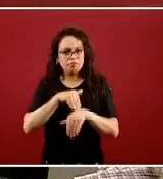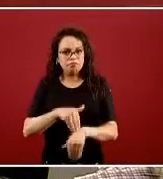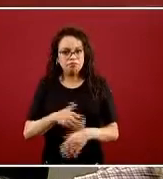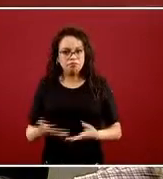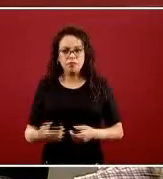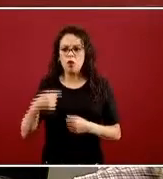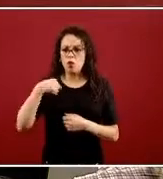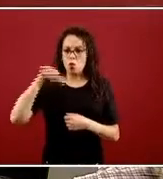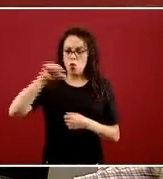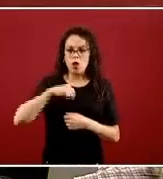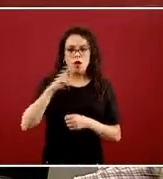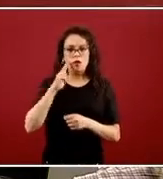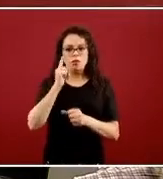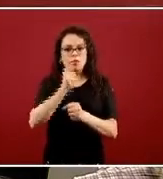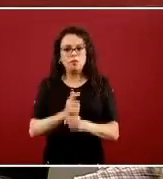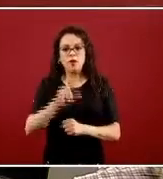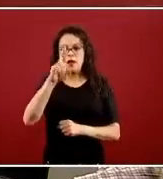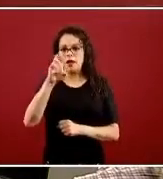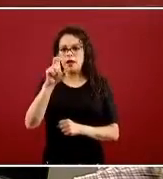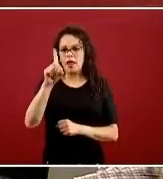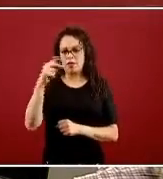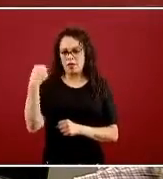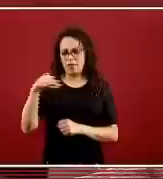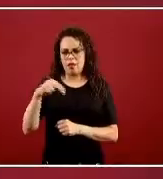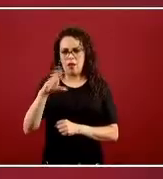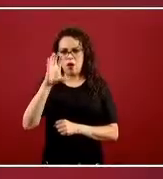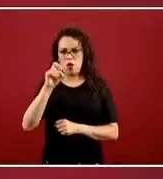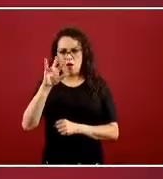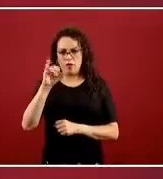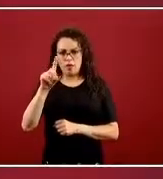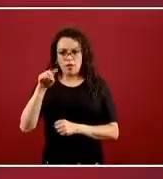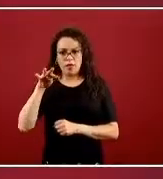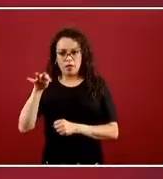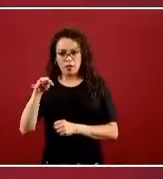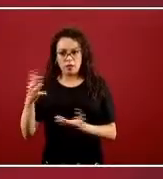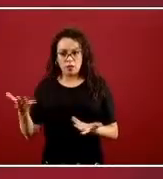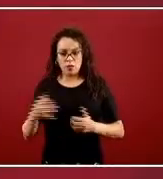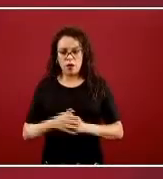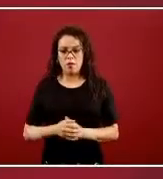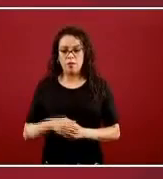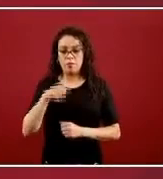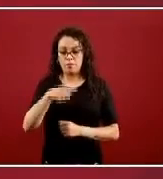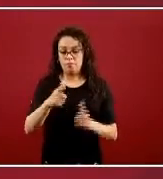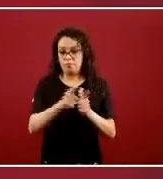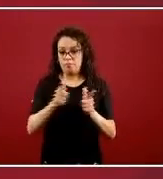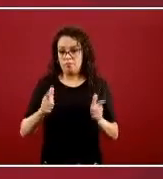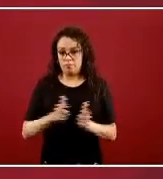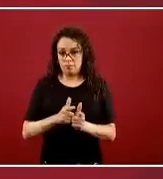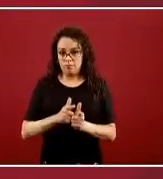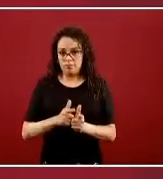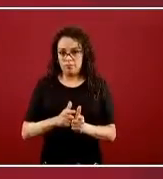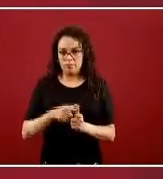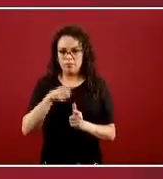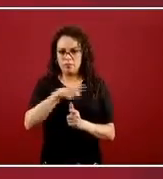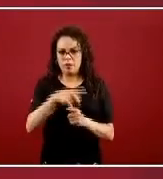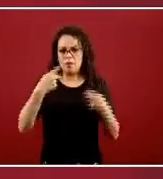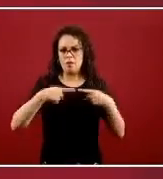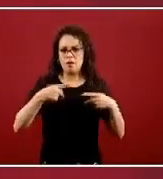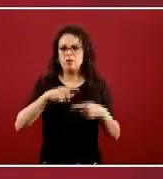una iniciativa ciudadana análoga a la que operó durante el terremoto de hace unos pocos años,